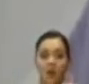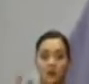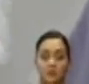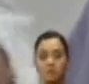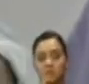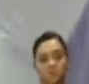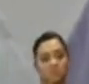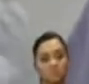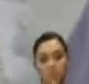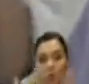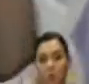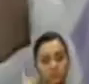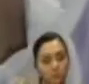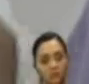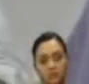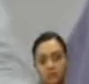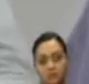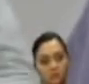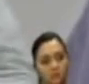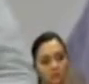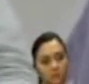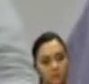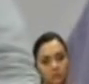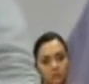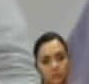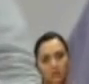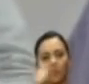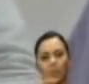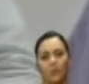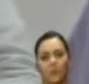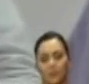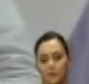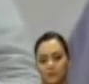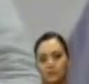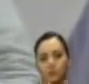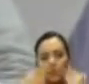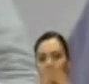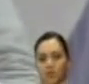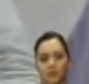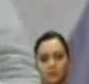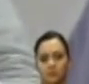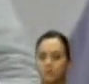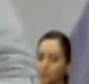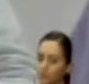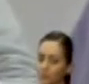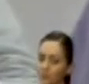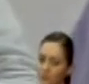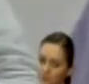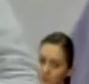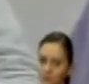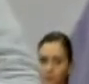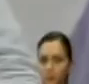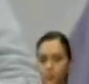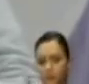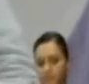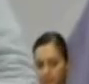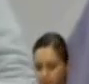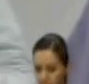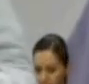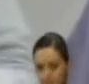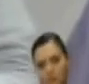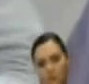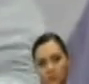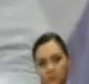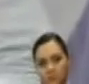pertenece a Guayaquil, entonces ya lograron el buen vivir de la gente, ¿no? Hay que asumir las responsabilidades y decir la verdad a la